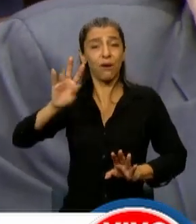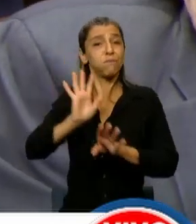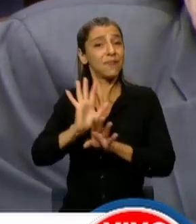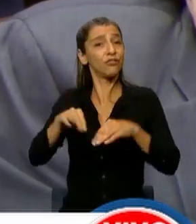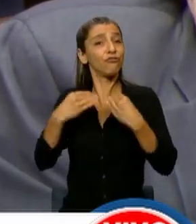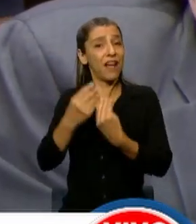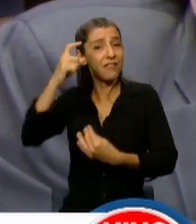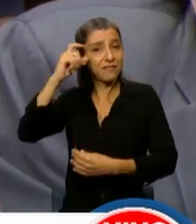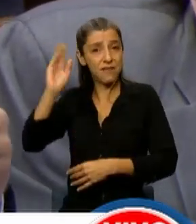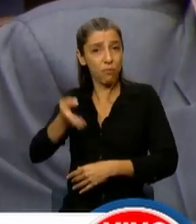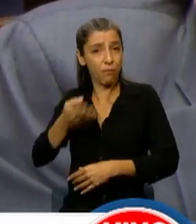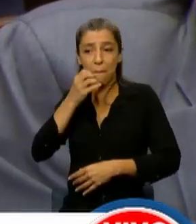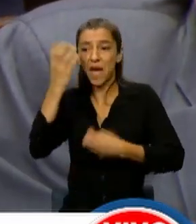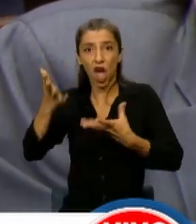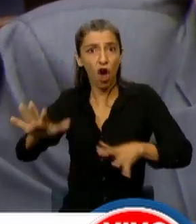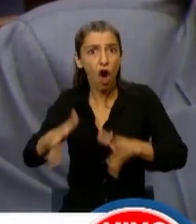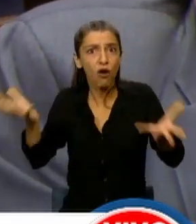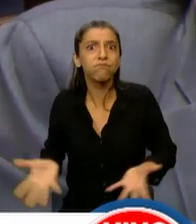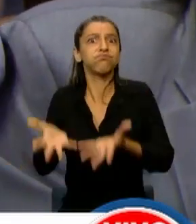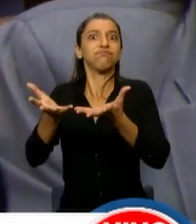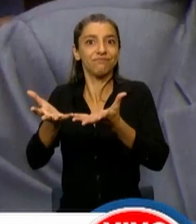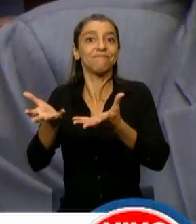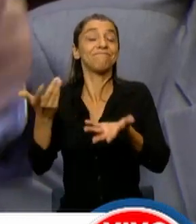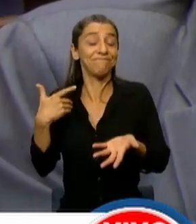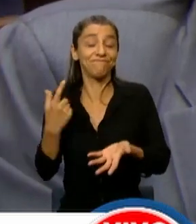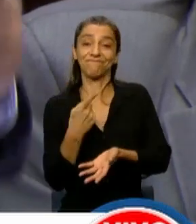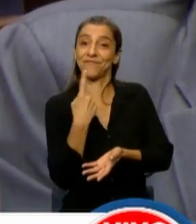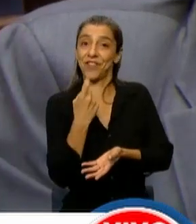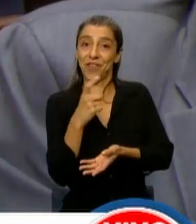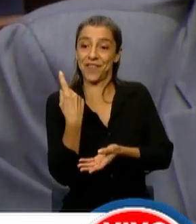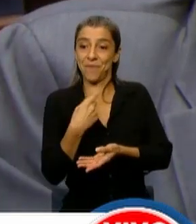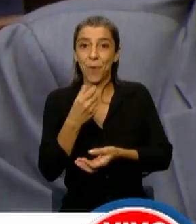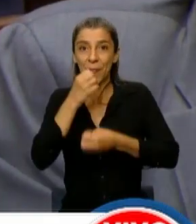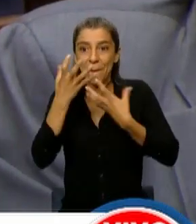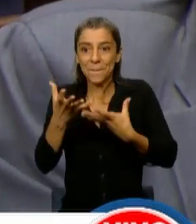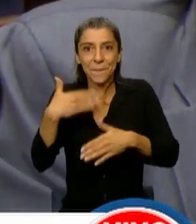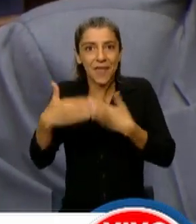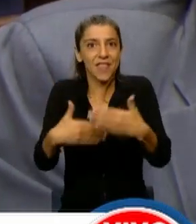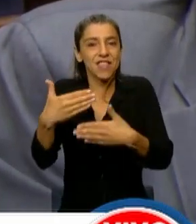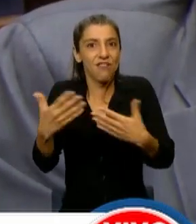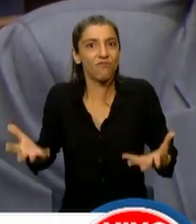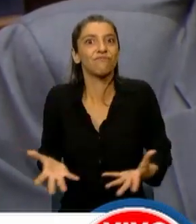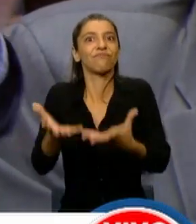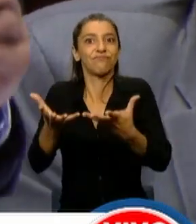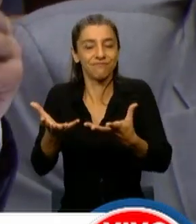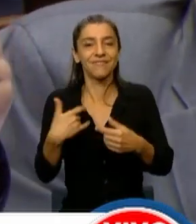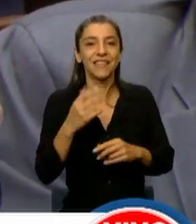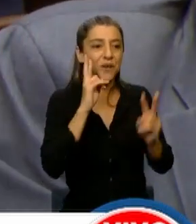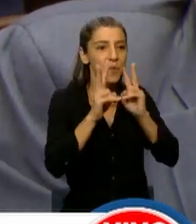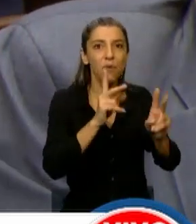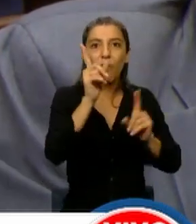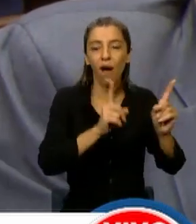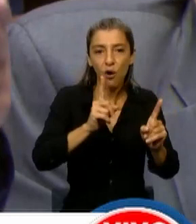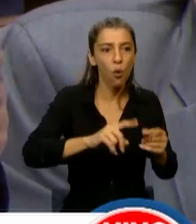se había planteado. Y hoy vemos que hay muchas cuestiones de éxitos o de